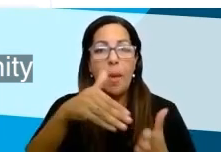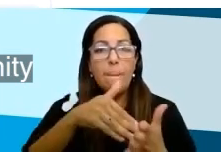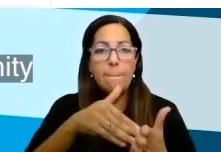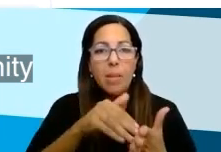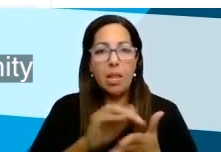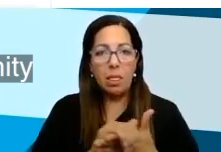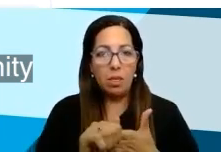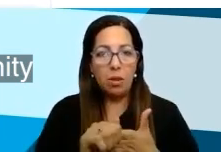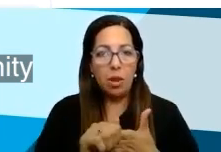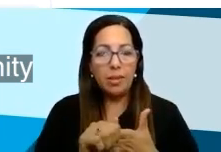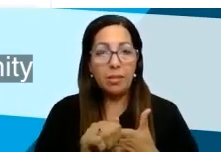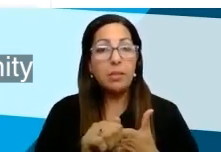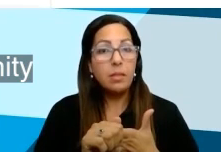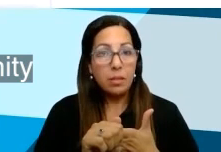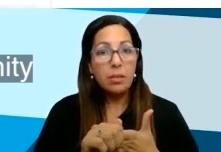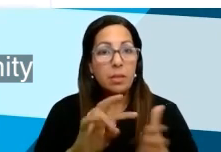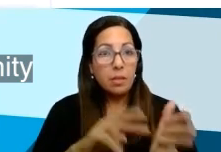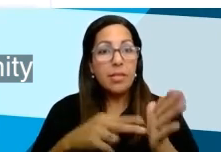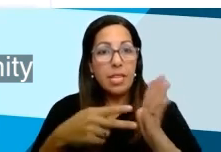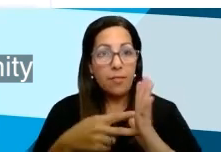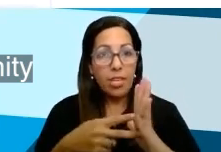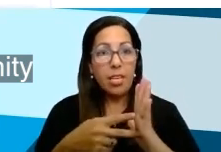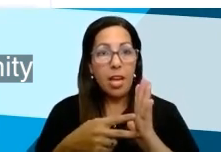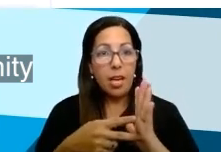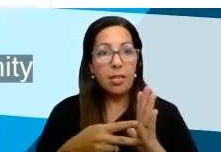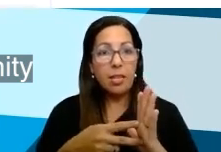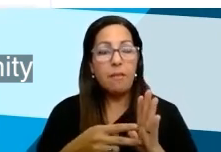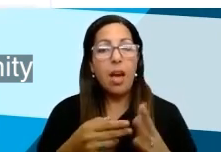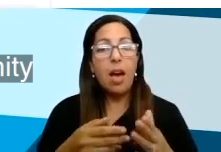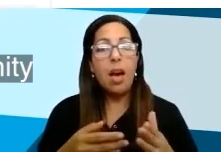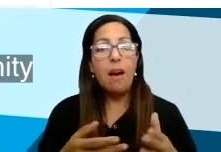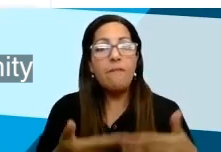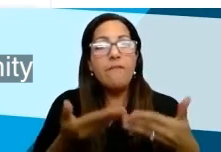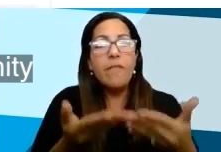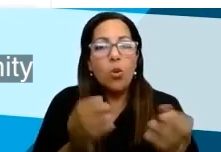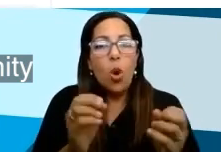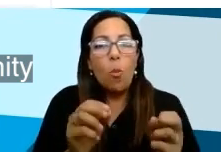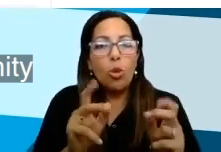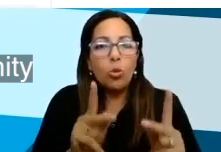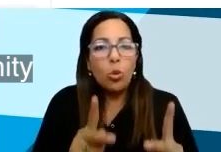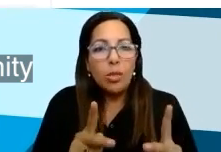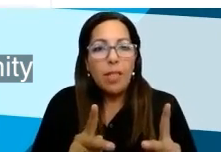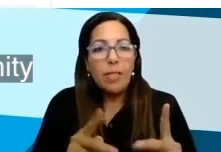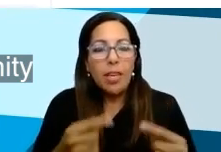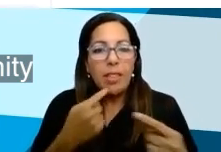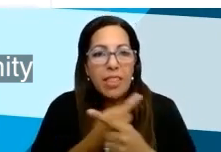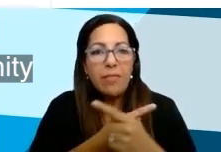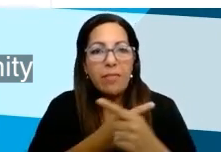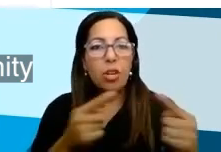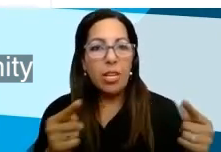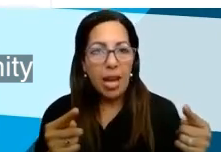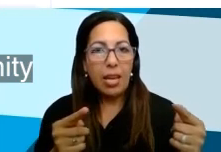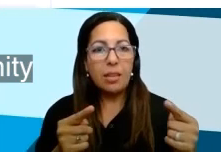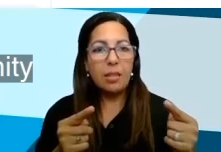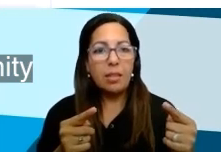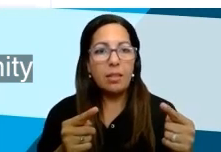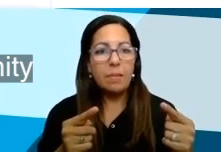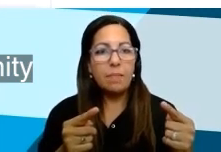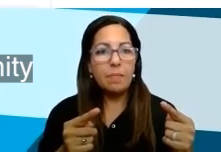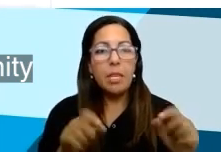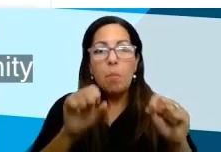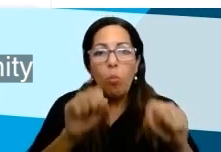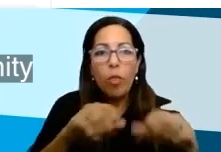que también se va a ver, va a haber una oportunidad de divulgar, ¿verdad? Y poder